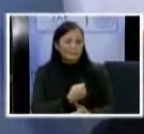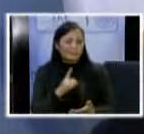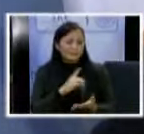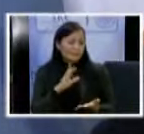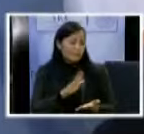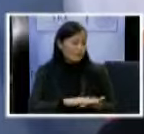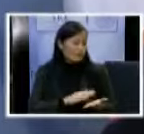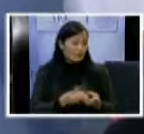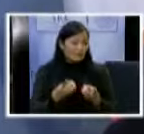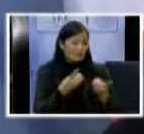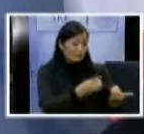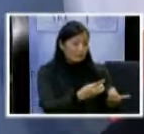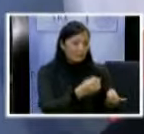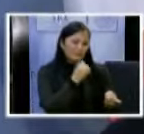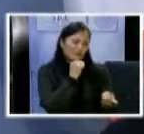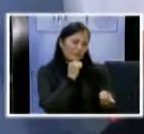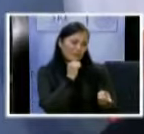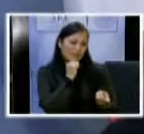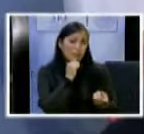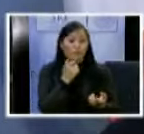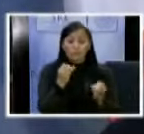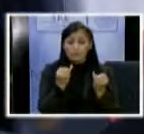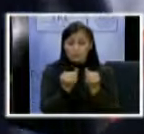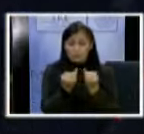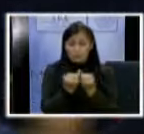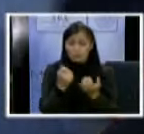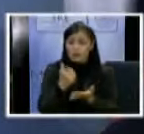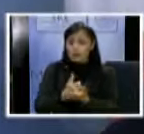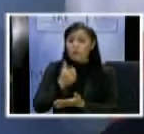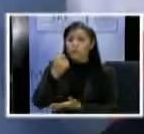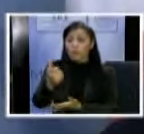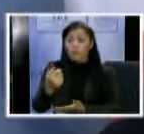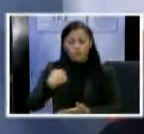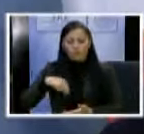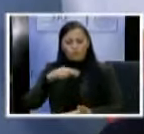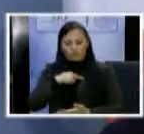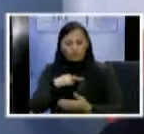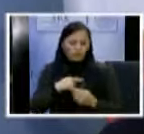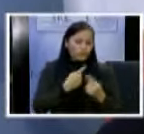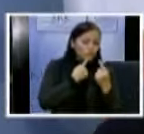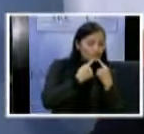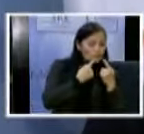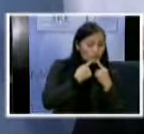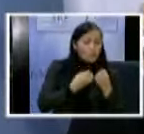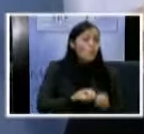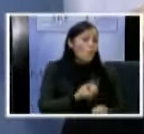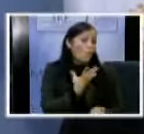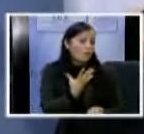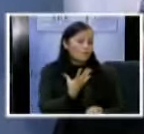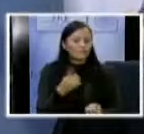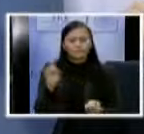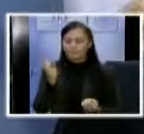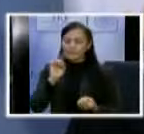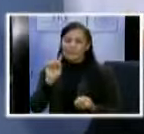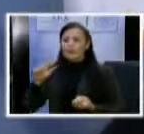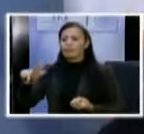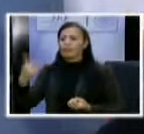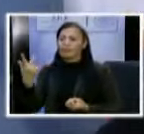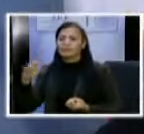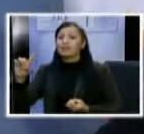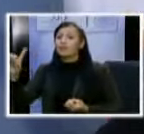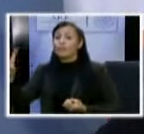documento que merece. El cobro, señor senador, no lo definimos nosotros, eso nos ordenaron que cobramos $13 y